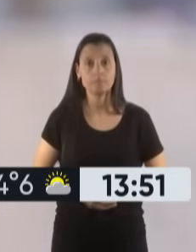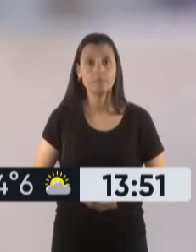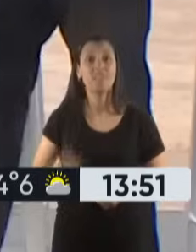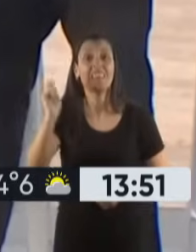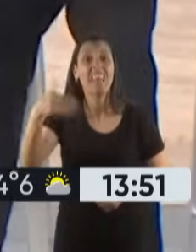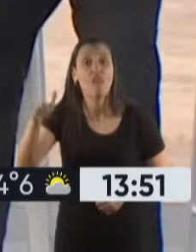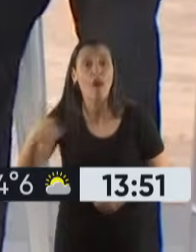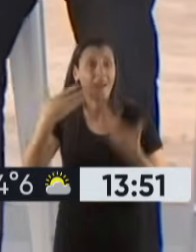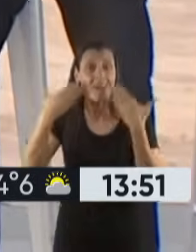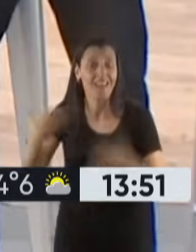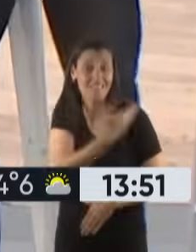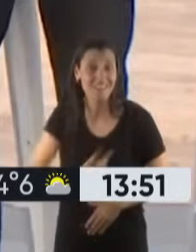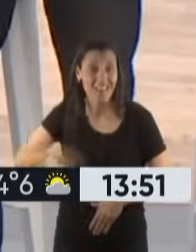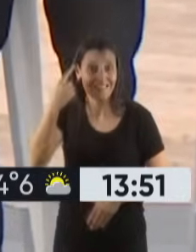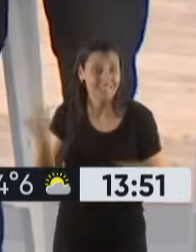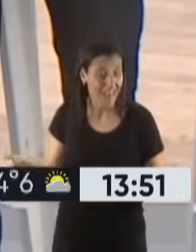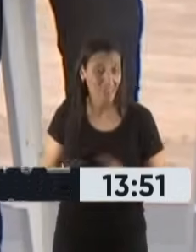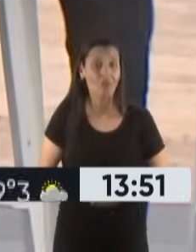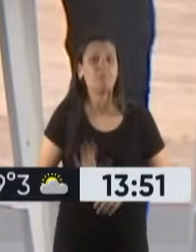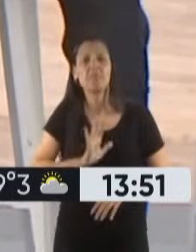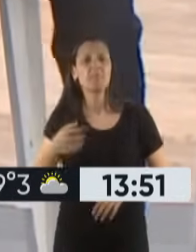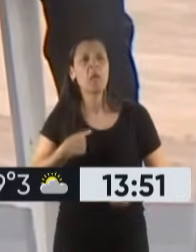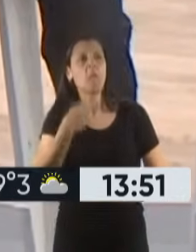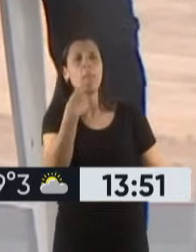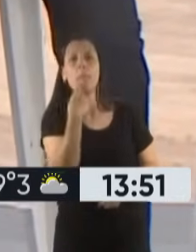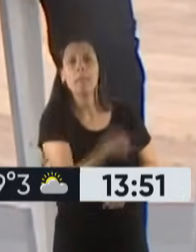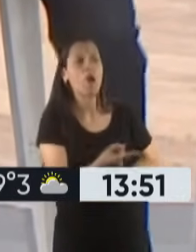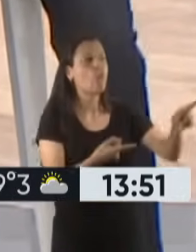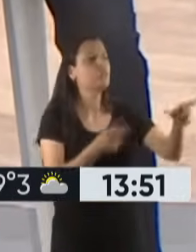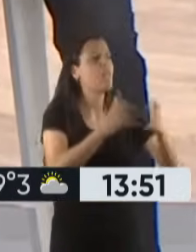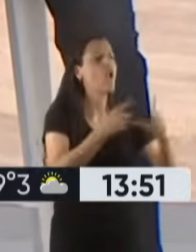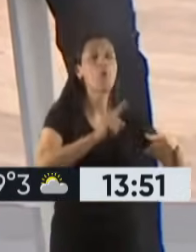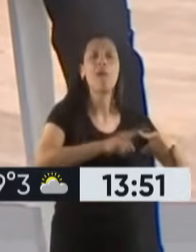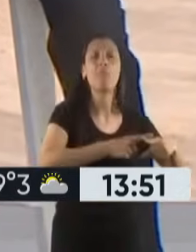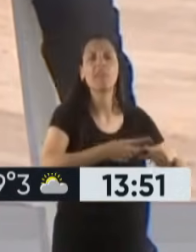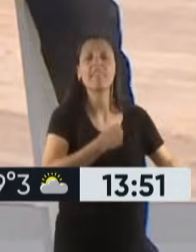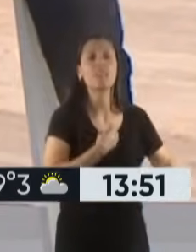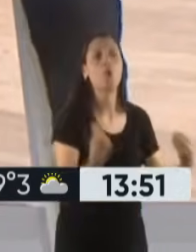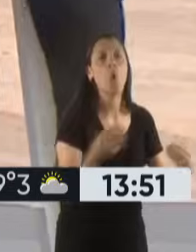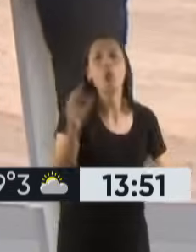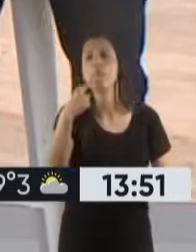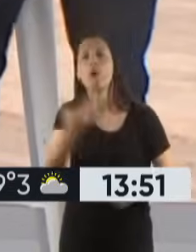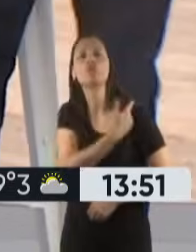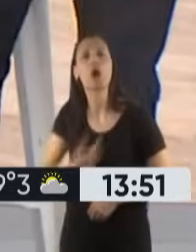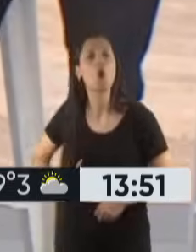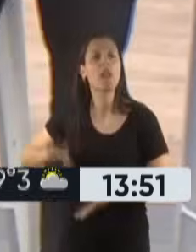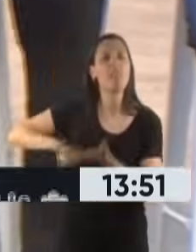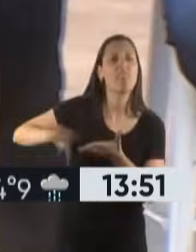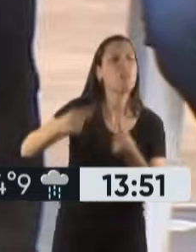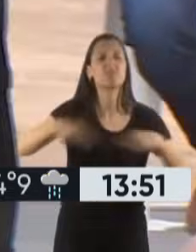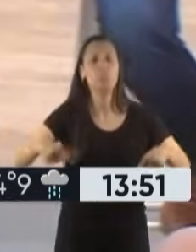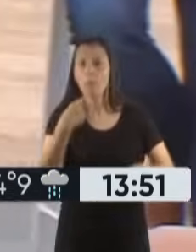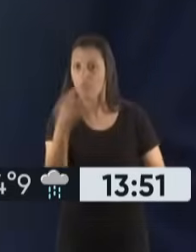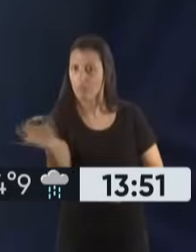Estado Nacional. Y a nadie le preguntó cómo qué pensaba y nadie le preguntó al gobernador cuánto adhería o dejaba de adherir